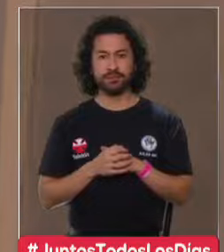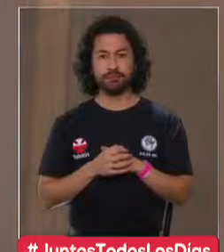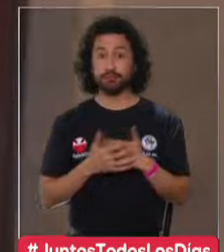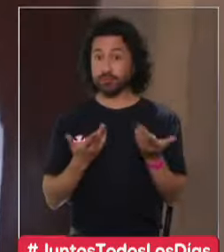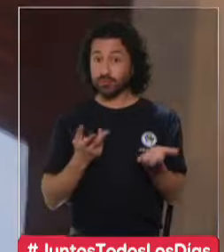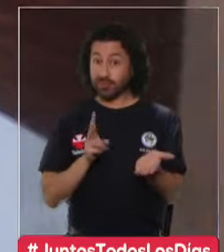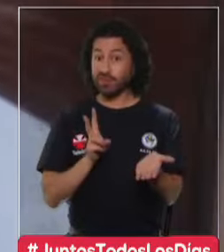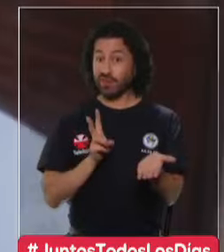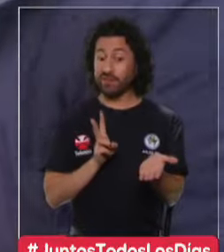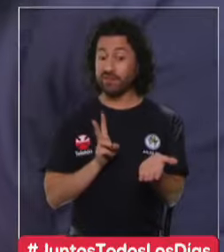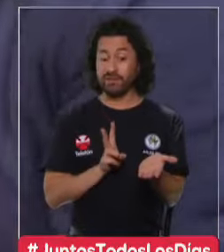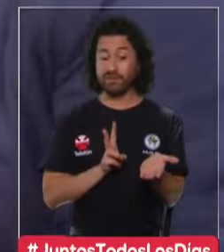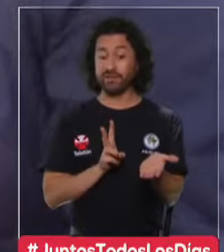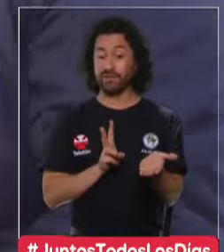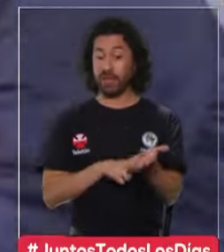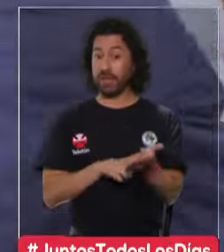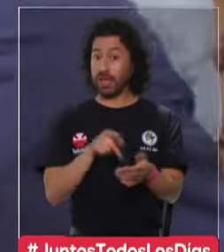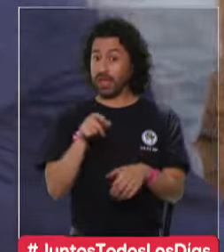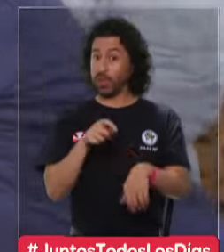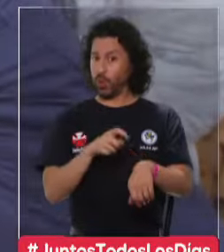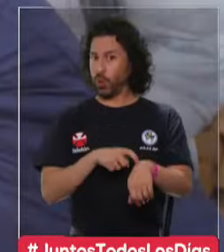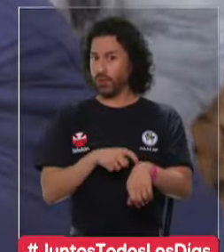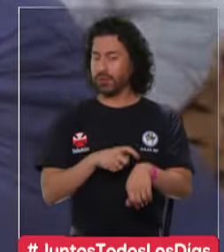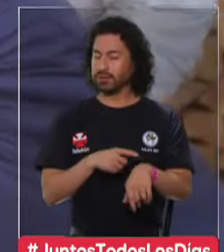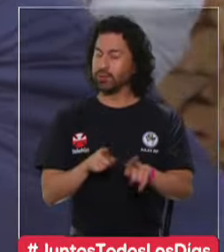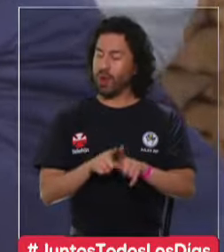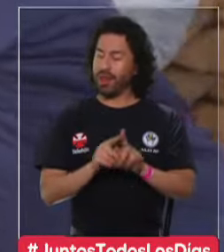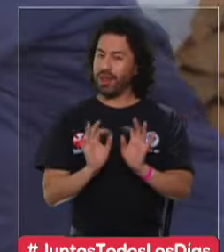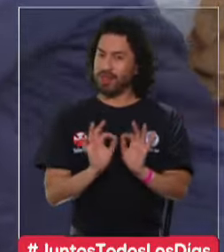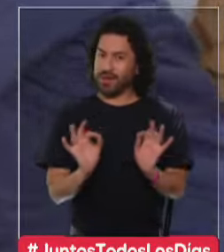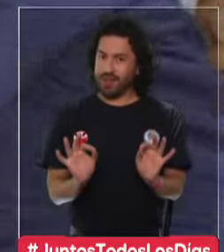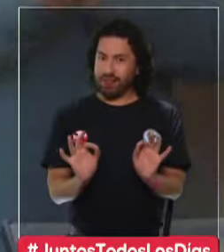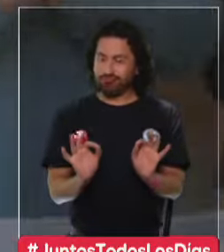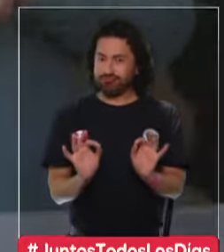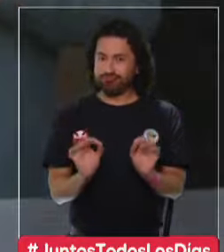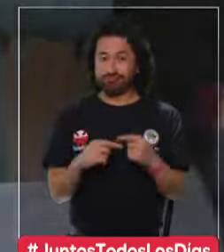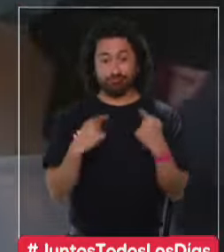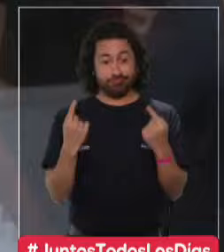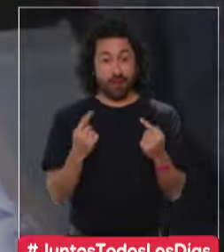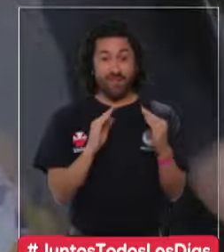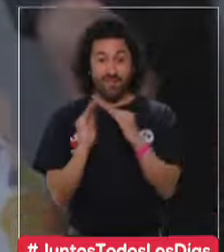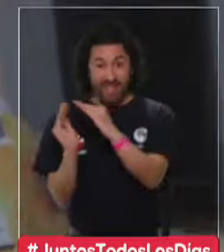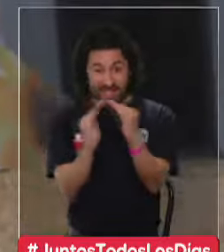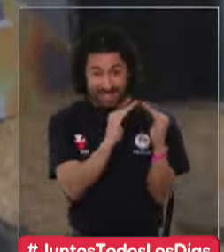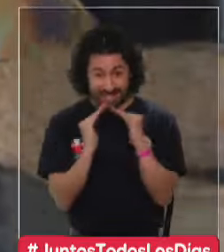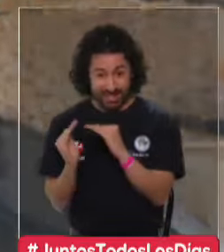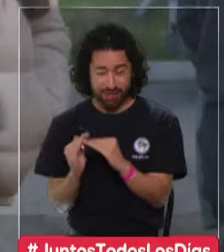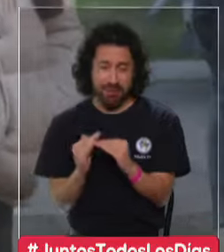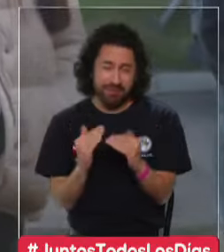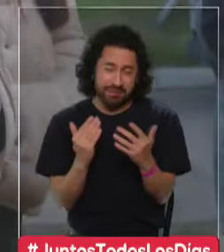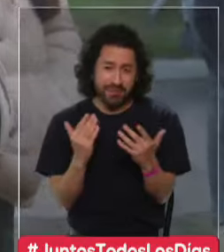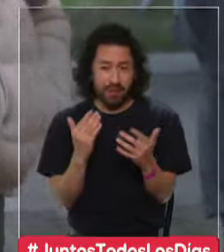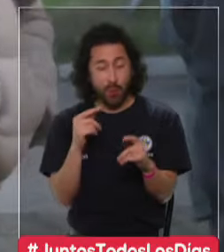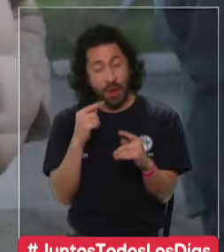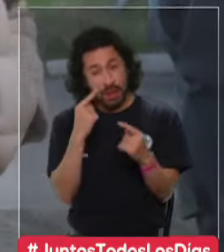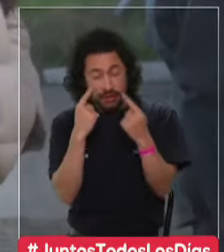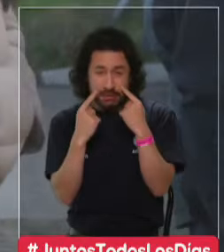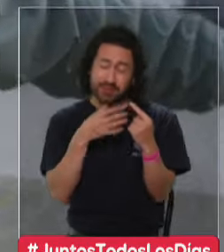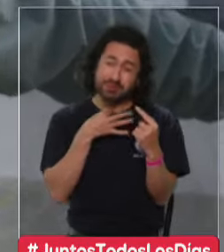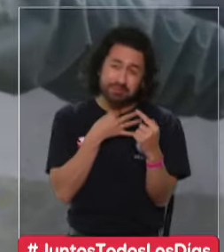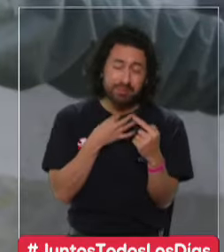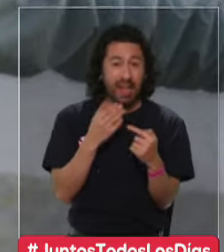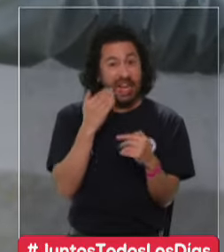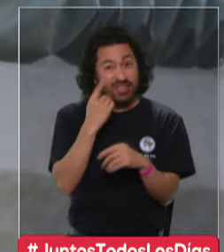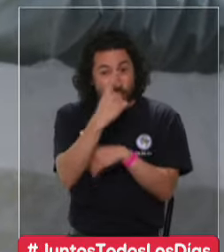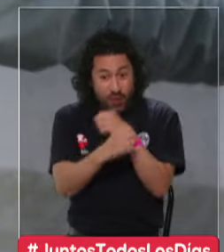La verdad es que este es un tiempo bien especial, porque aquí estamos los vecinos, las vecinas, que pasamos casi un año ahí, a veces con